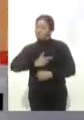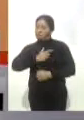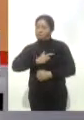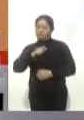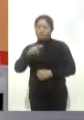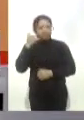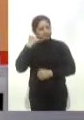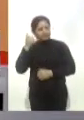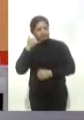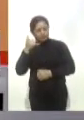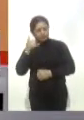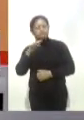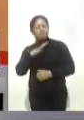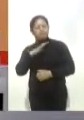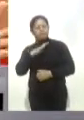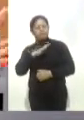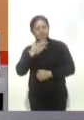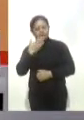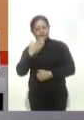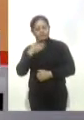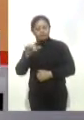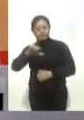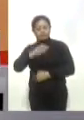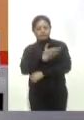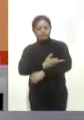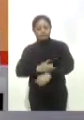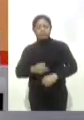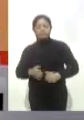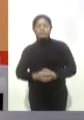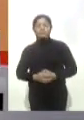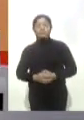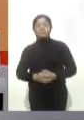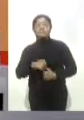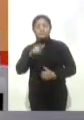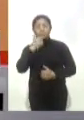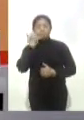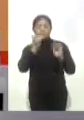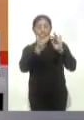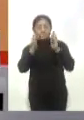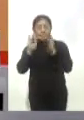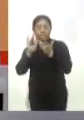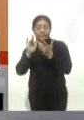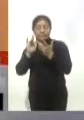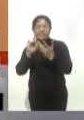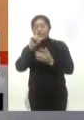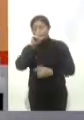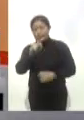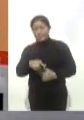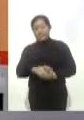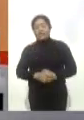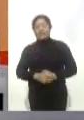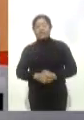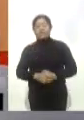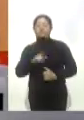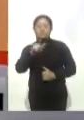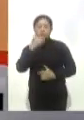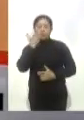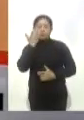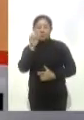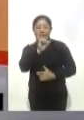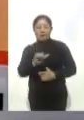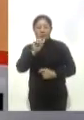estaremos escuchando en esta tarde. Si usted así lo prefiere, las plataformas digitales están a su disposición.